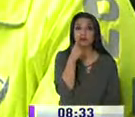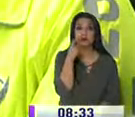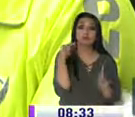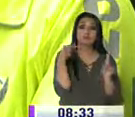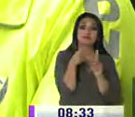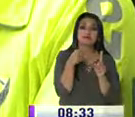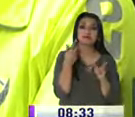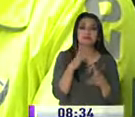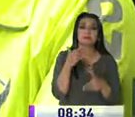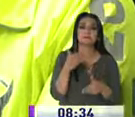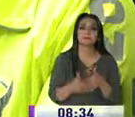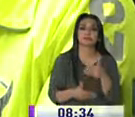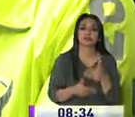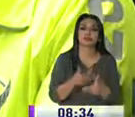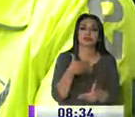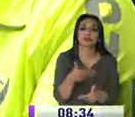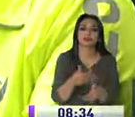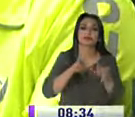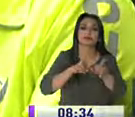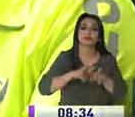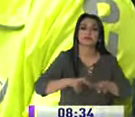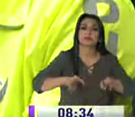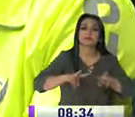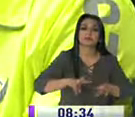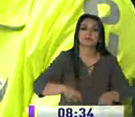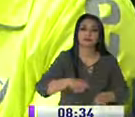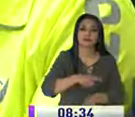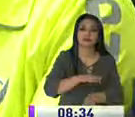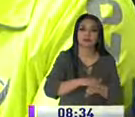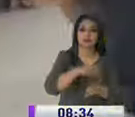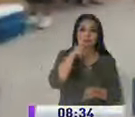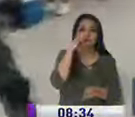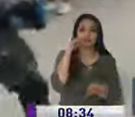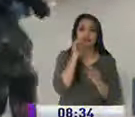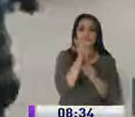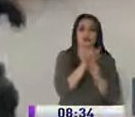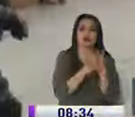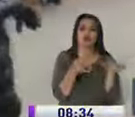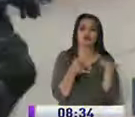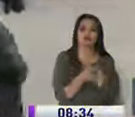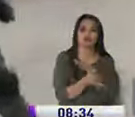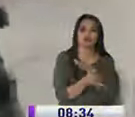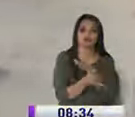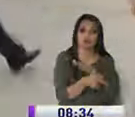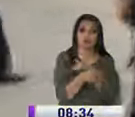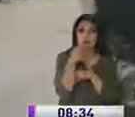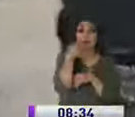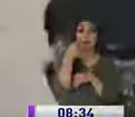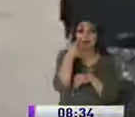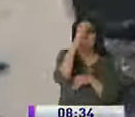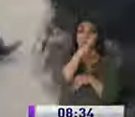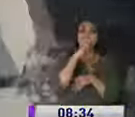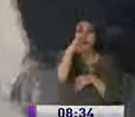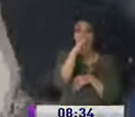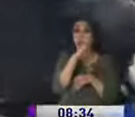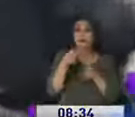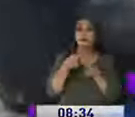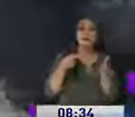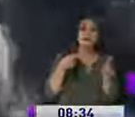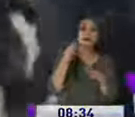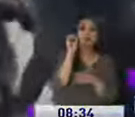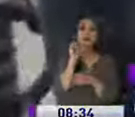hechos y hemos relatado el punto. Yo aquí le quiero expresar y quiero enviarle, si le hemos afectado, porque nos dice por acá